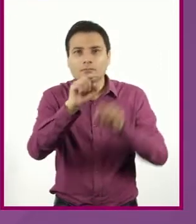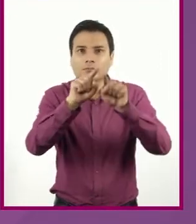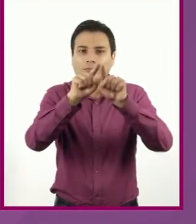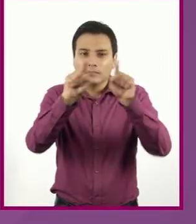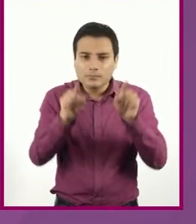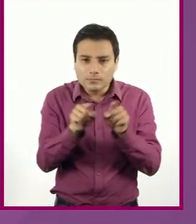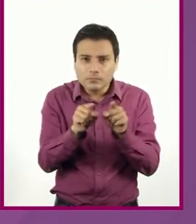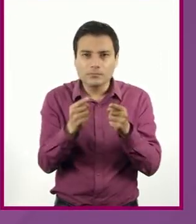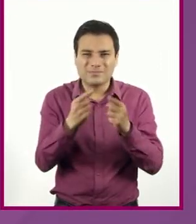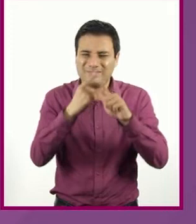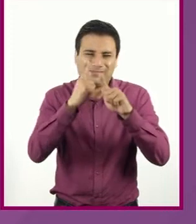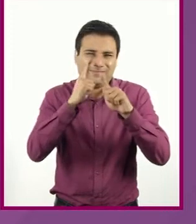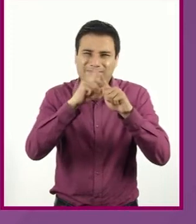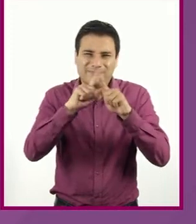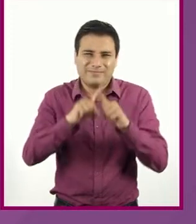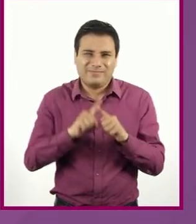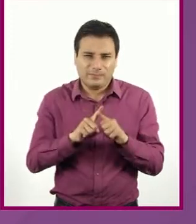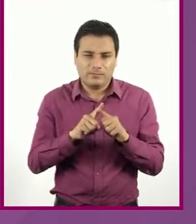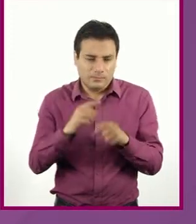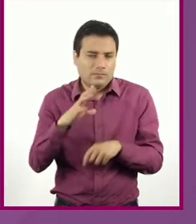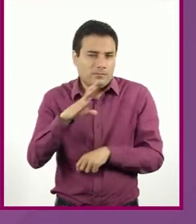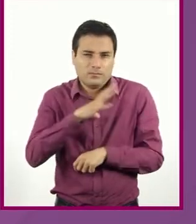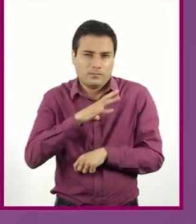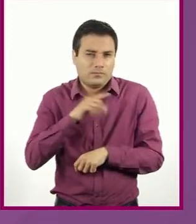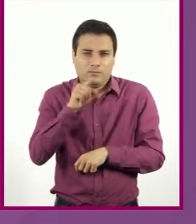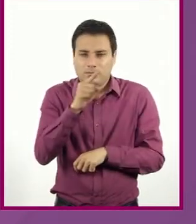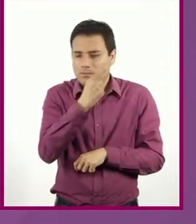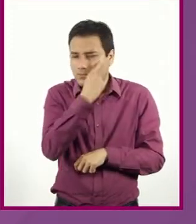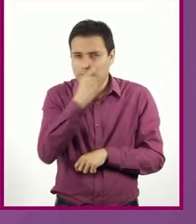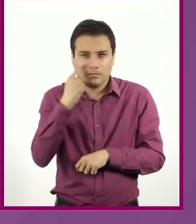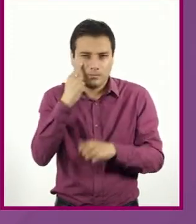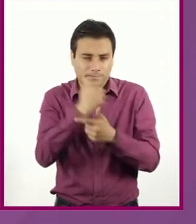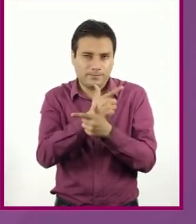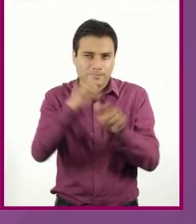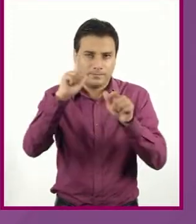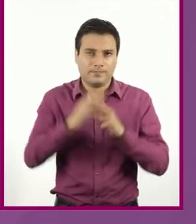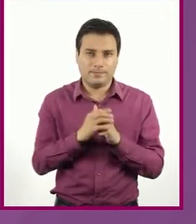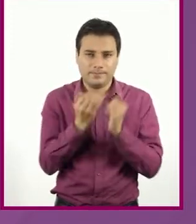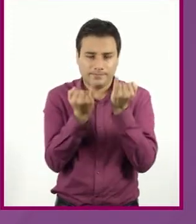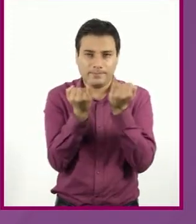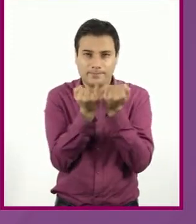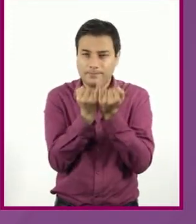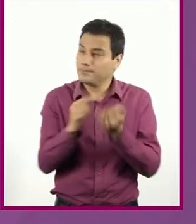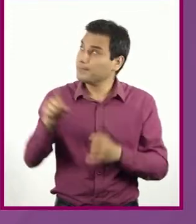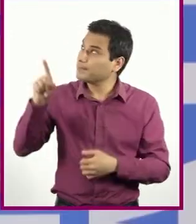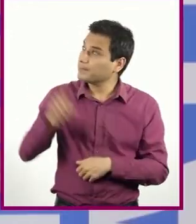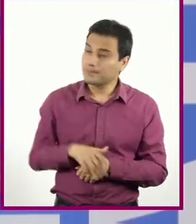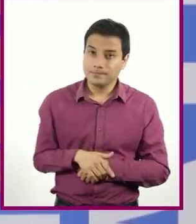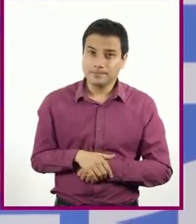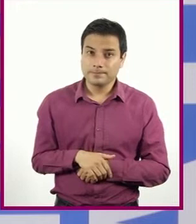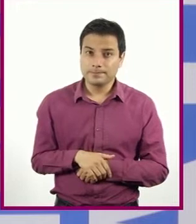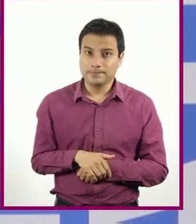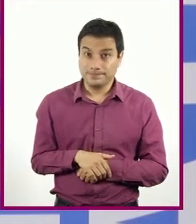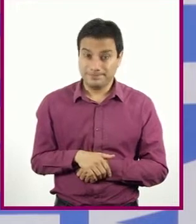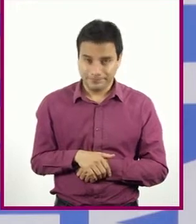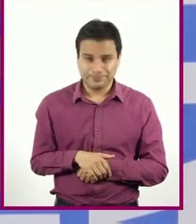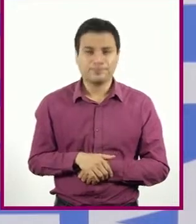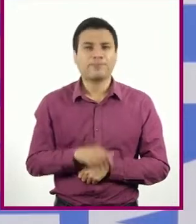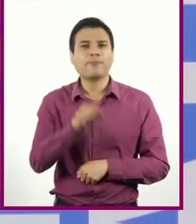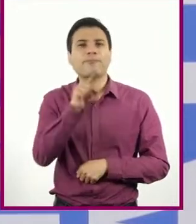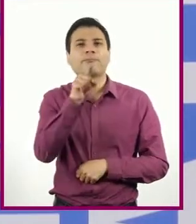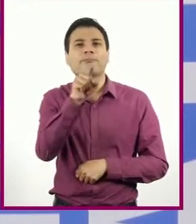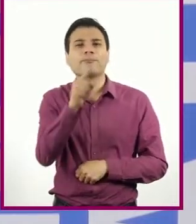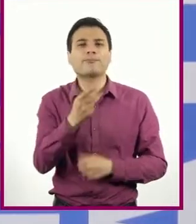importante es que delimiten el espacio como lo apreciamos aquí. Aunque muchas de estas líneas no marcan un aspecto